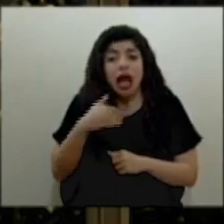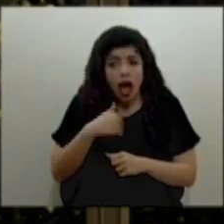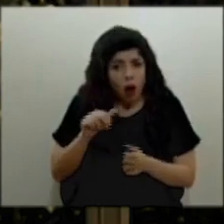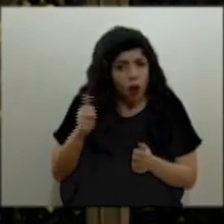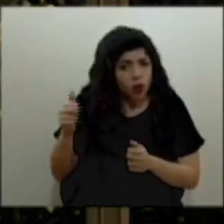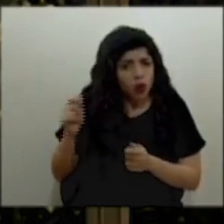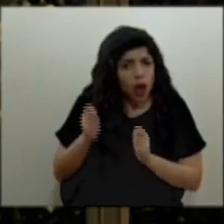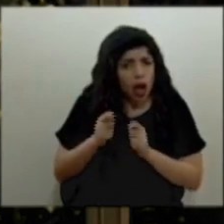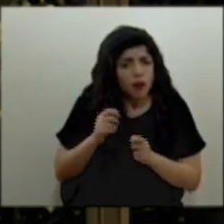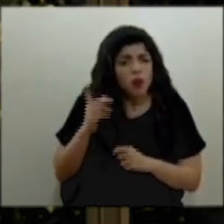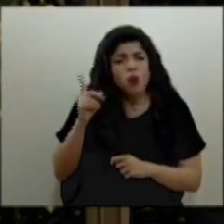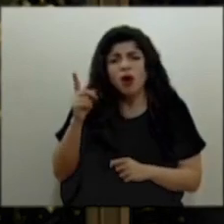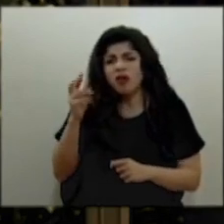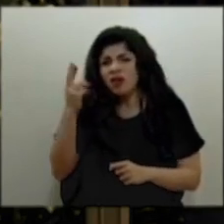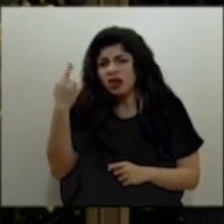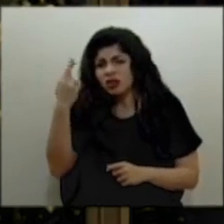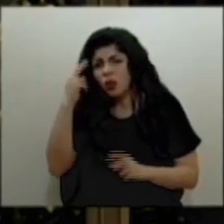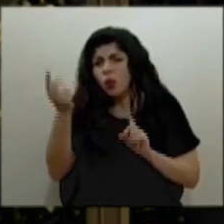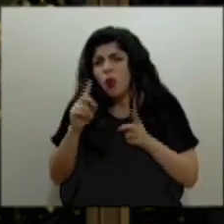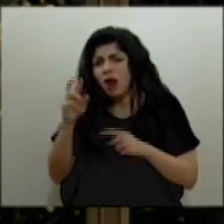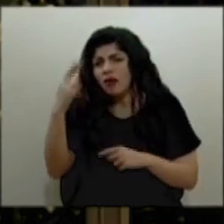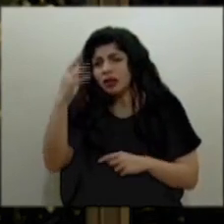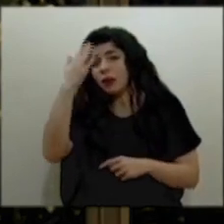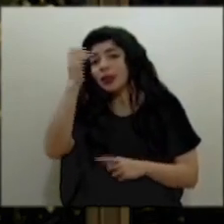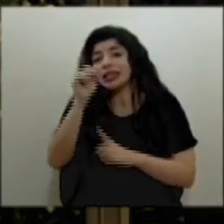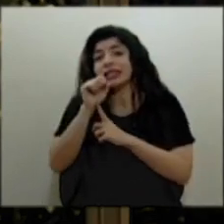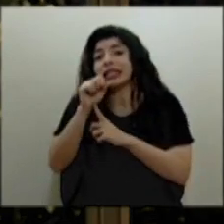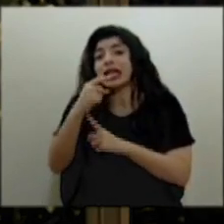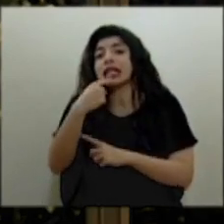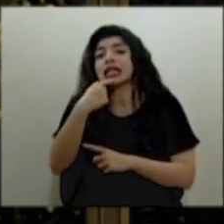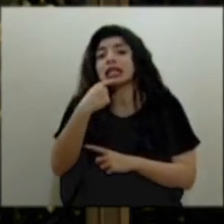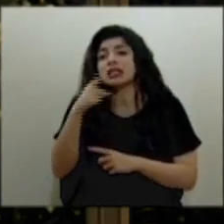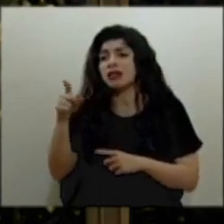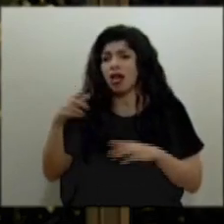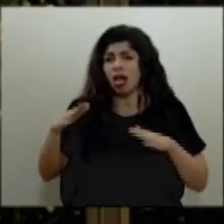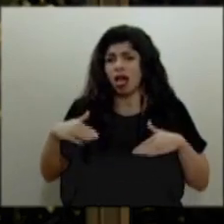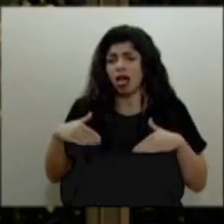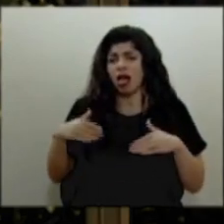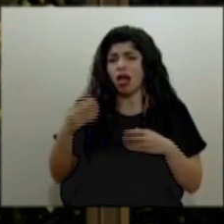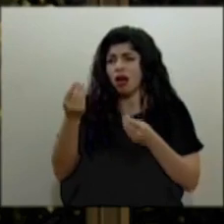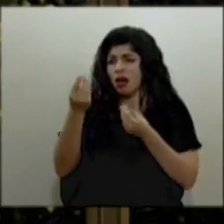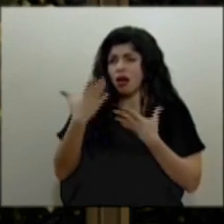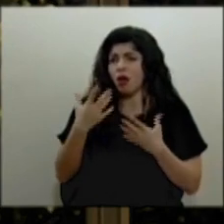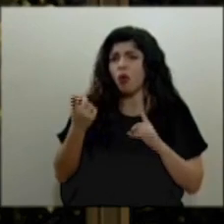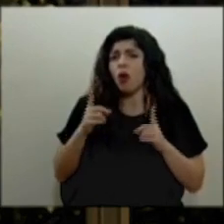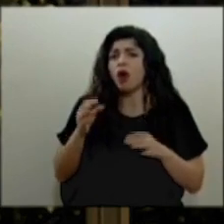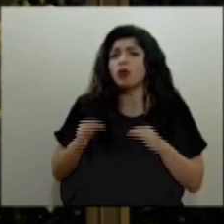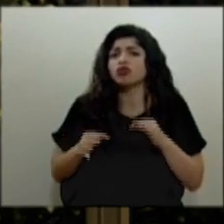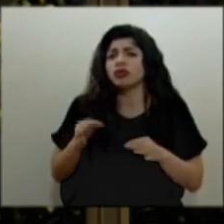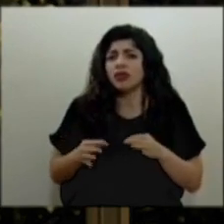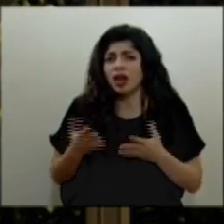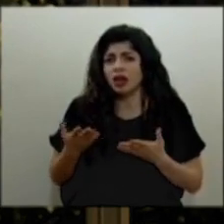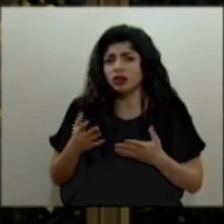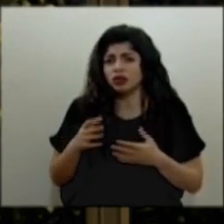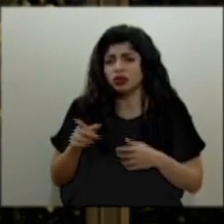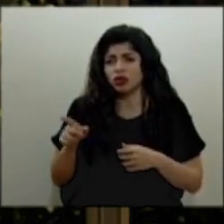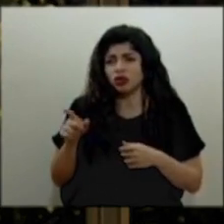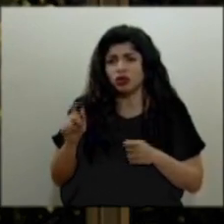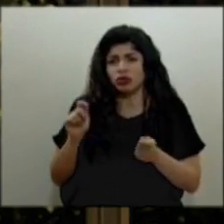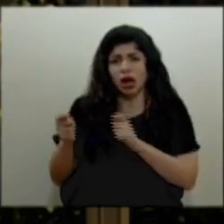cuáles son las justificaciones, porque los sindicatos están alegando de que no se ha recibido cuáles son las justificaciones de estos